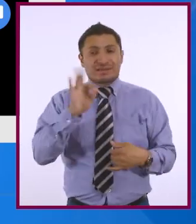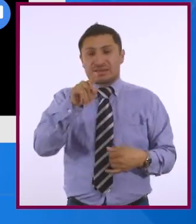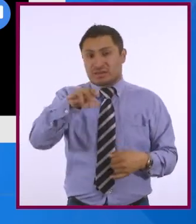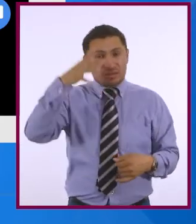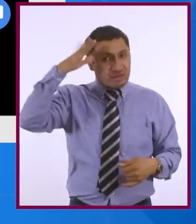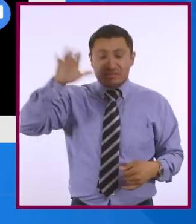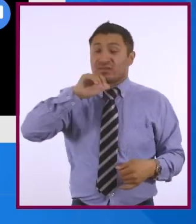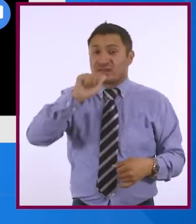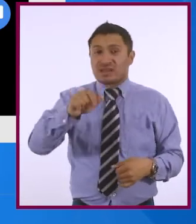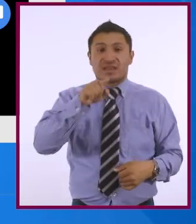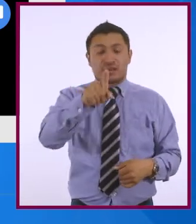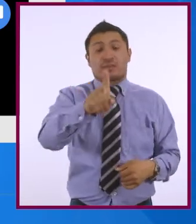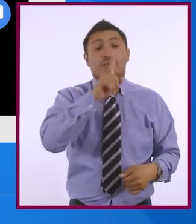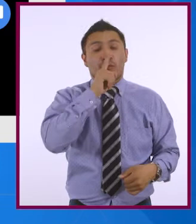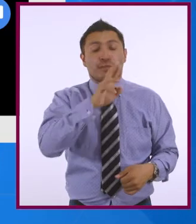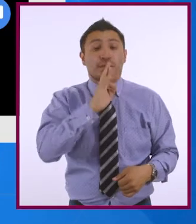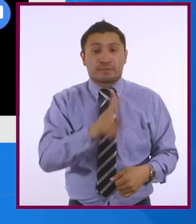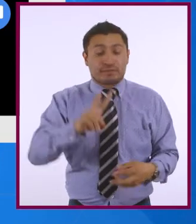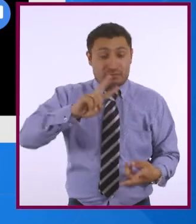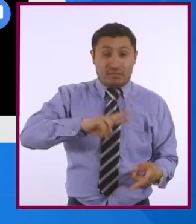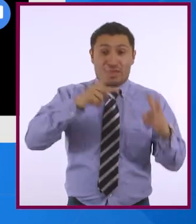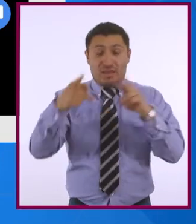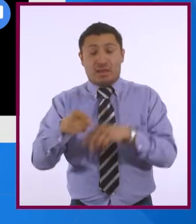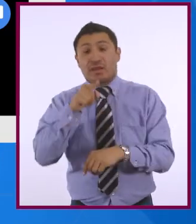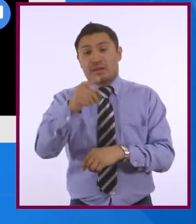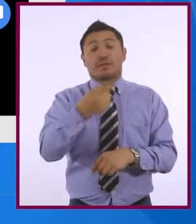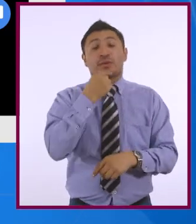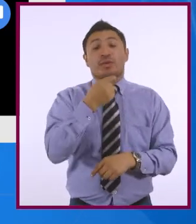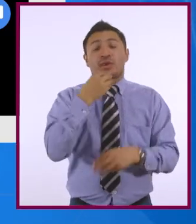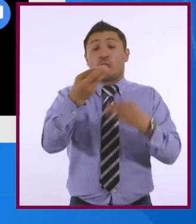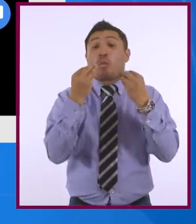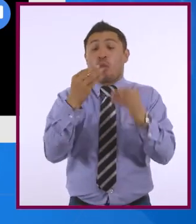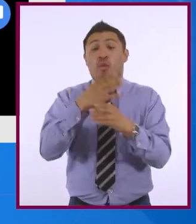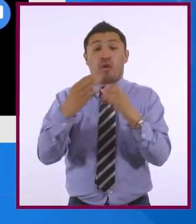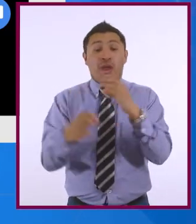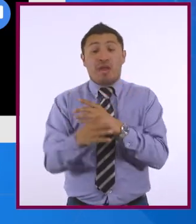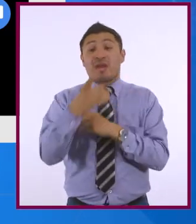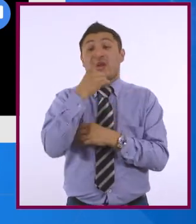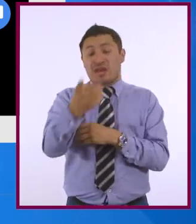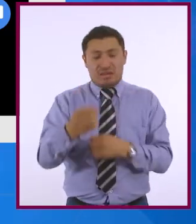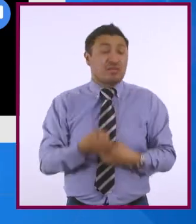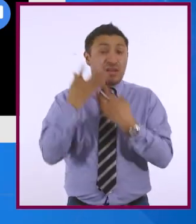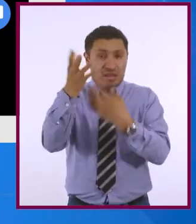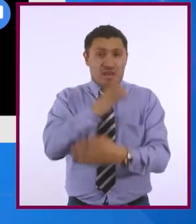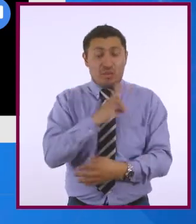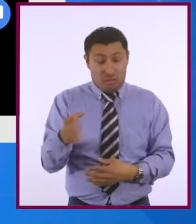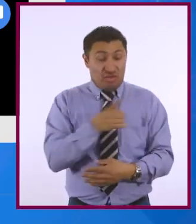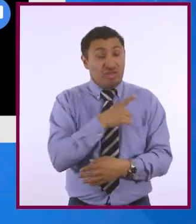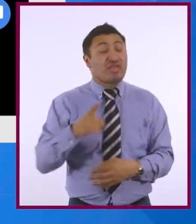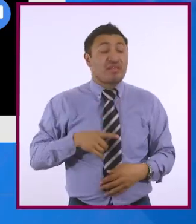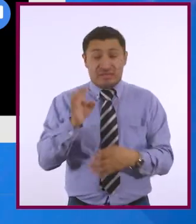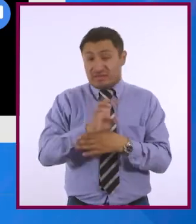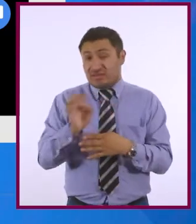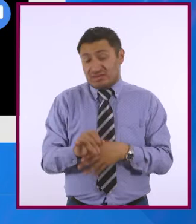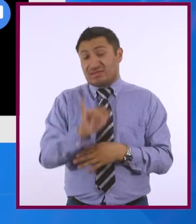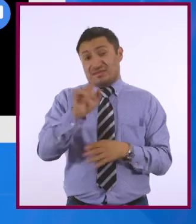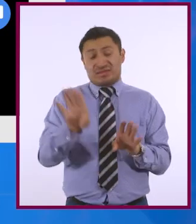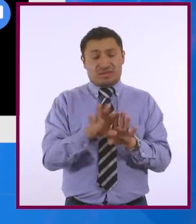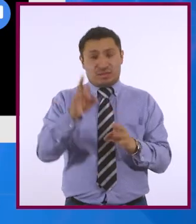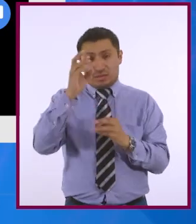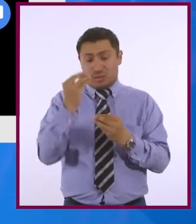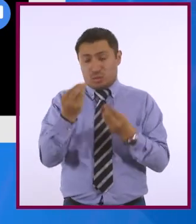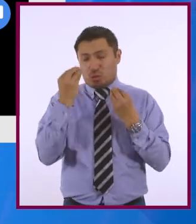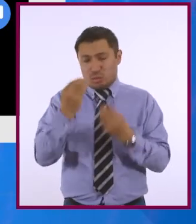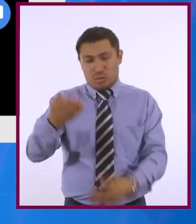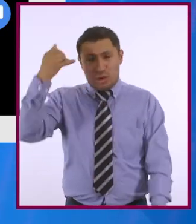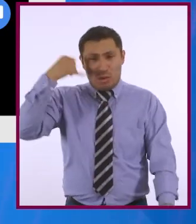decir. Es al revés, eres una niña, un niño que tiene mucho que decir, ¿no? Entonces, sí, el planteamiento es un profundo respeto,